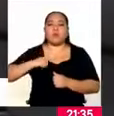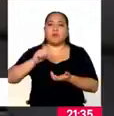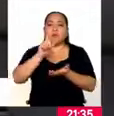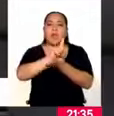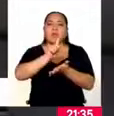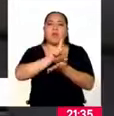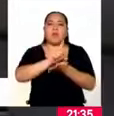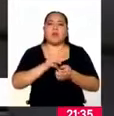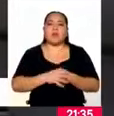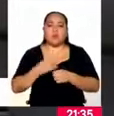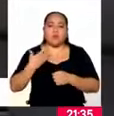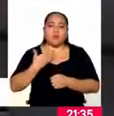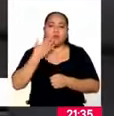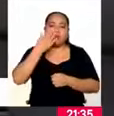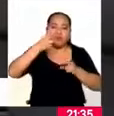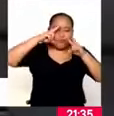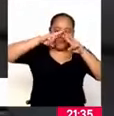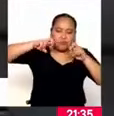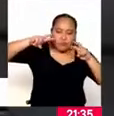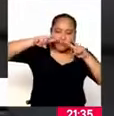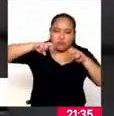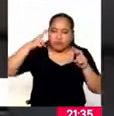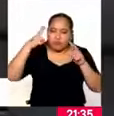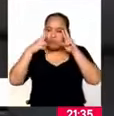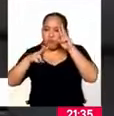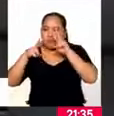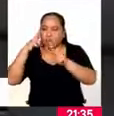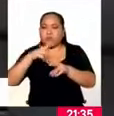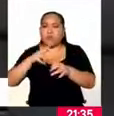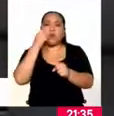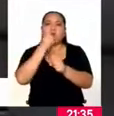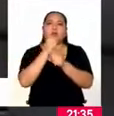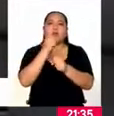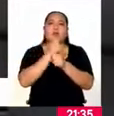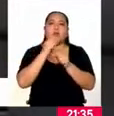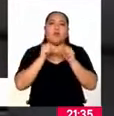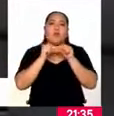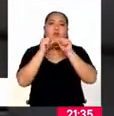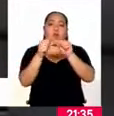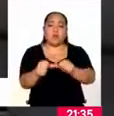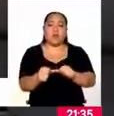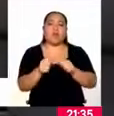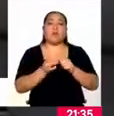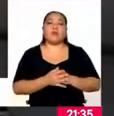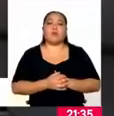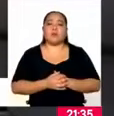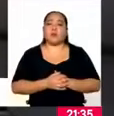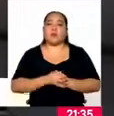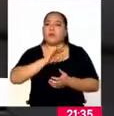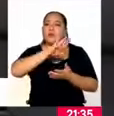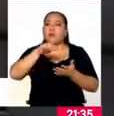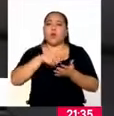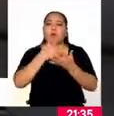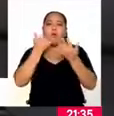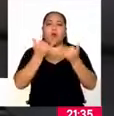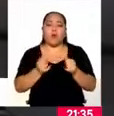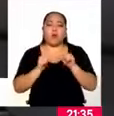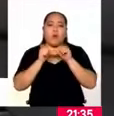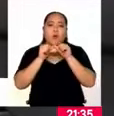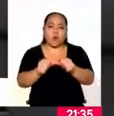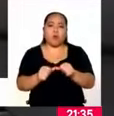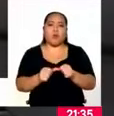de Lima, hemos ido a hacer una inspección. Las labores aún van a continuar. Todo el día de hoy han